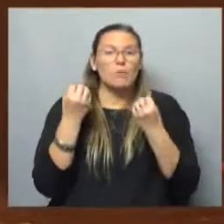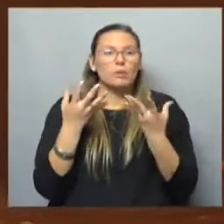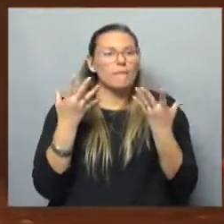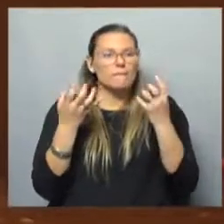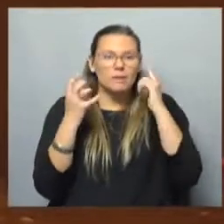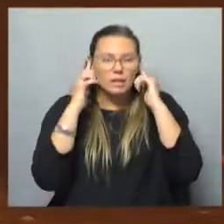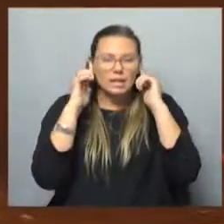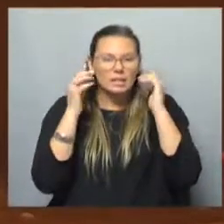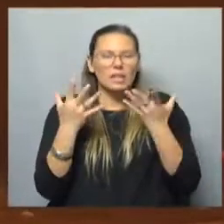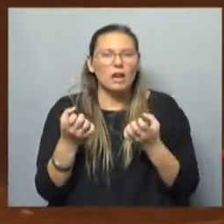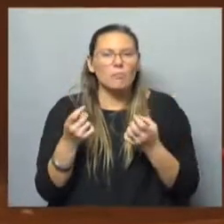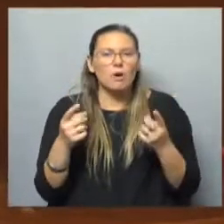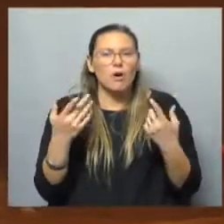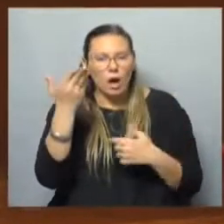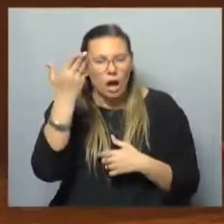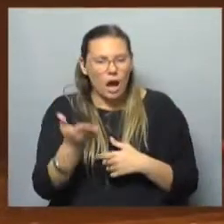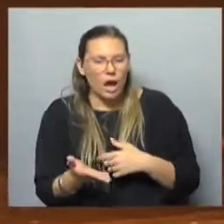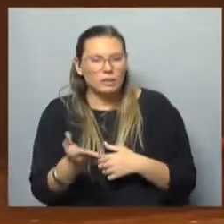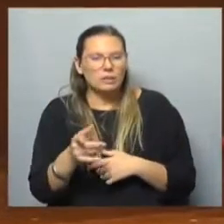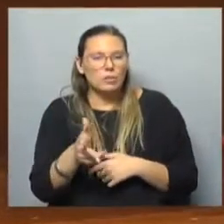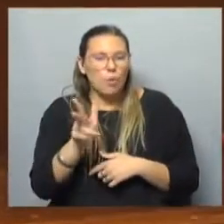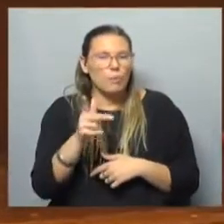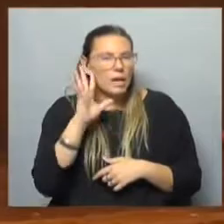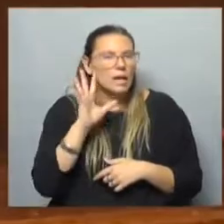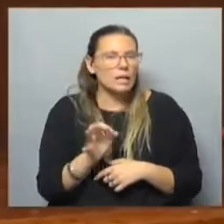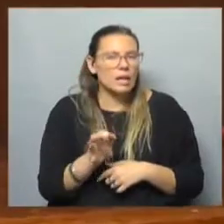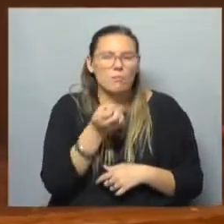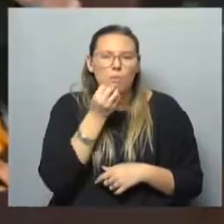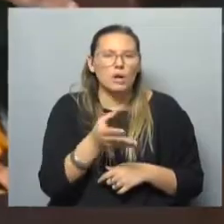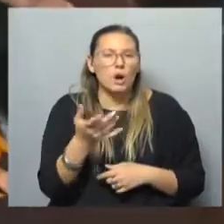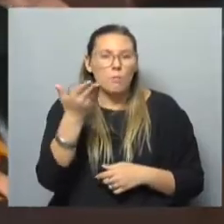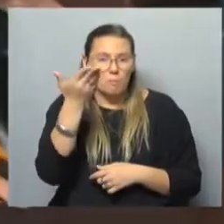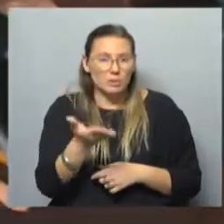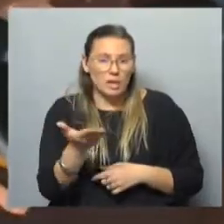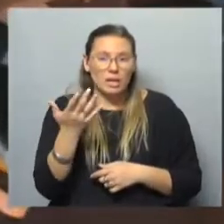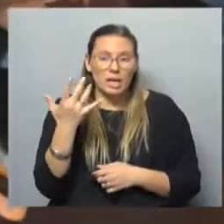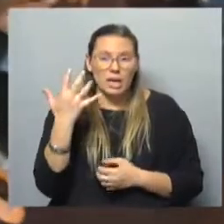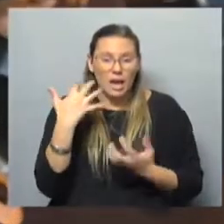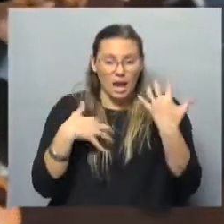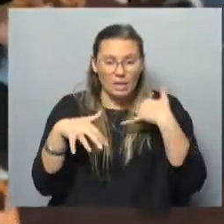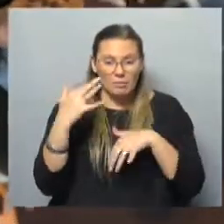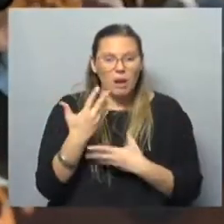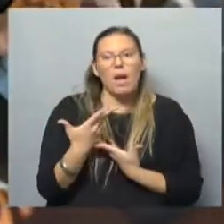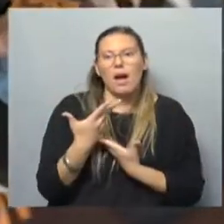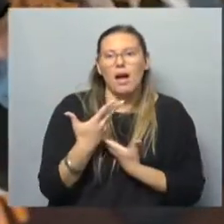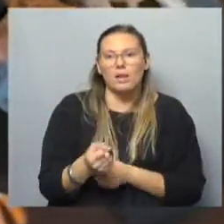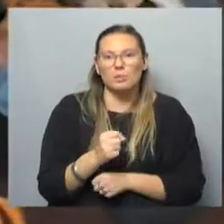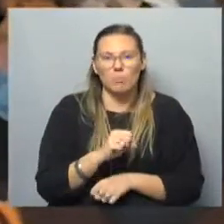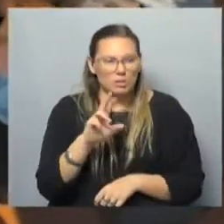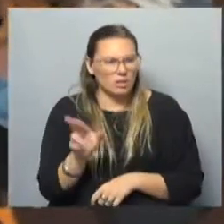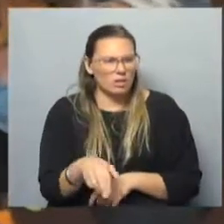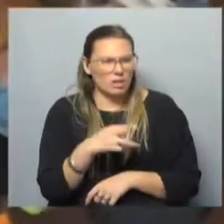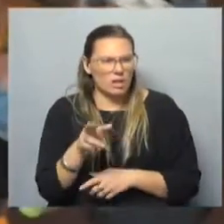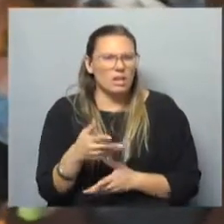de alguna manera cuestionar las prácticas humanas y nos parecía que en ese sentido, que los personajes fuesen animales iba a ayudar muchísimo a rarificar